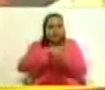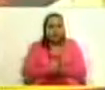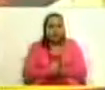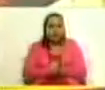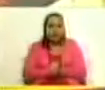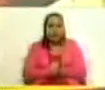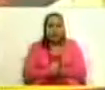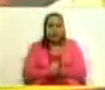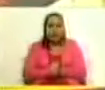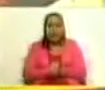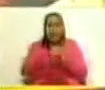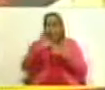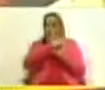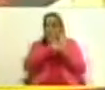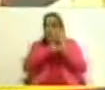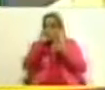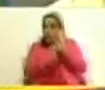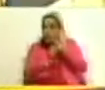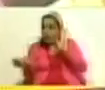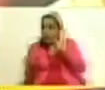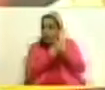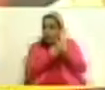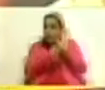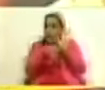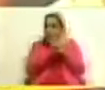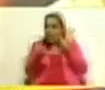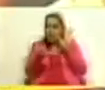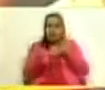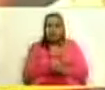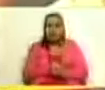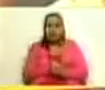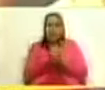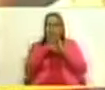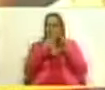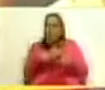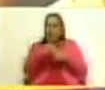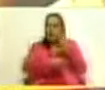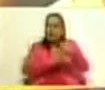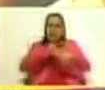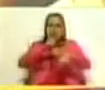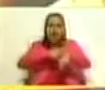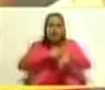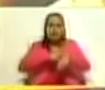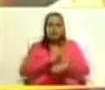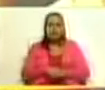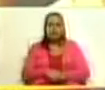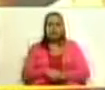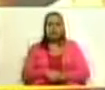convirtió en constitución y en ley para todos estos tiempos y para todo este siglo.